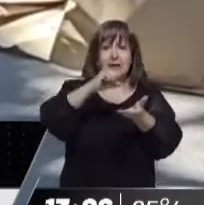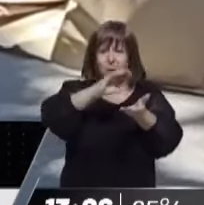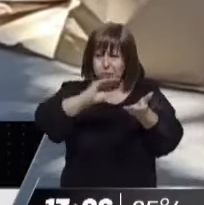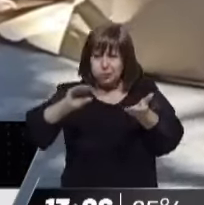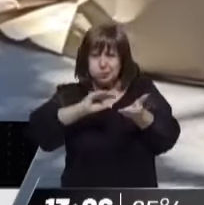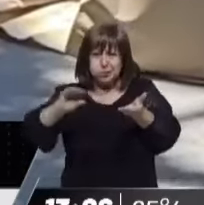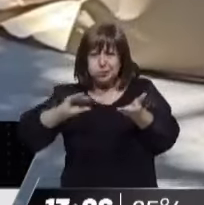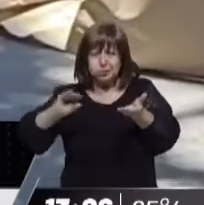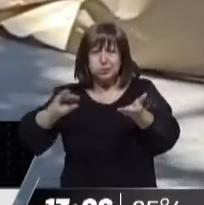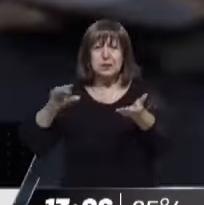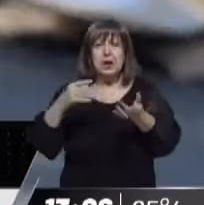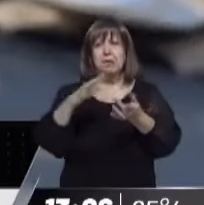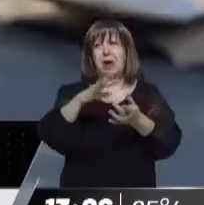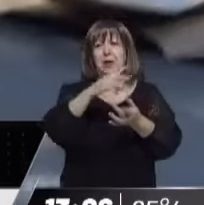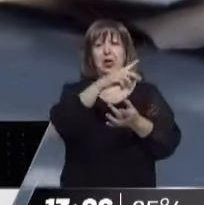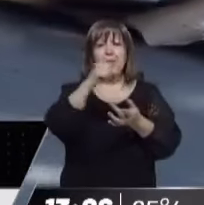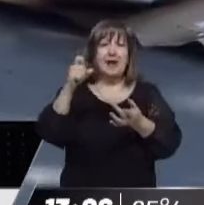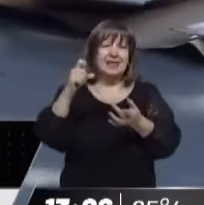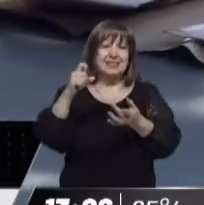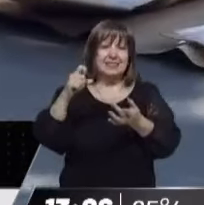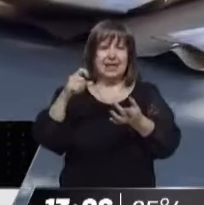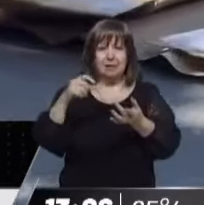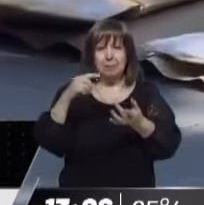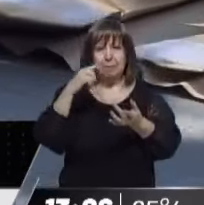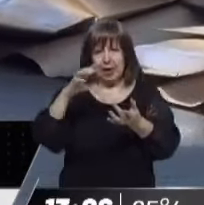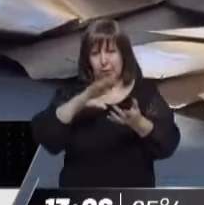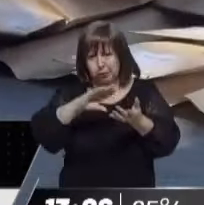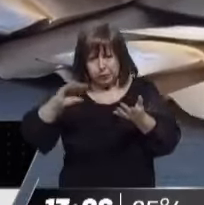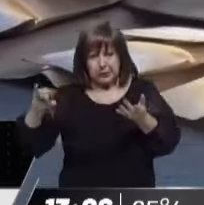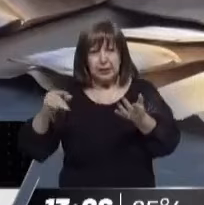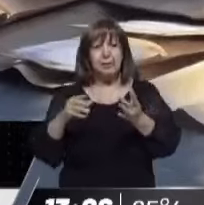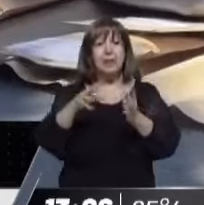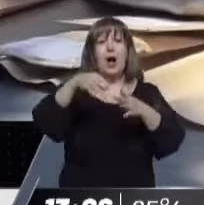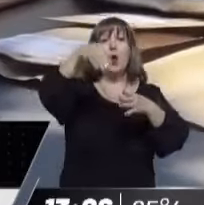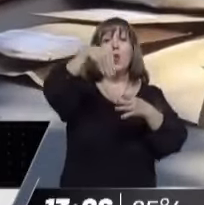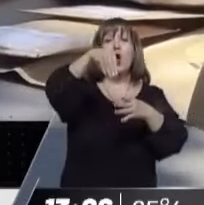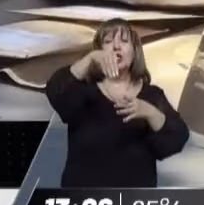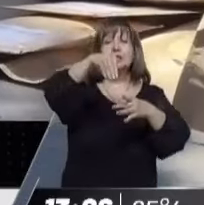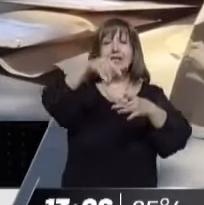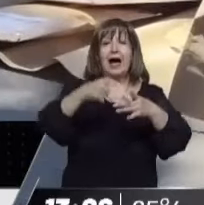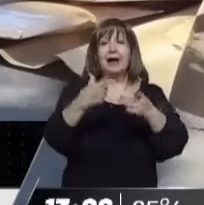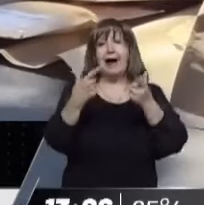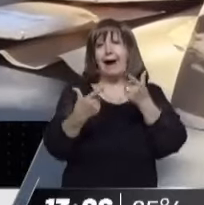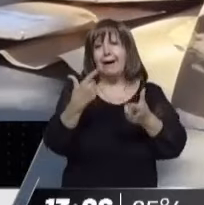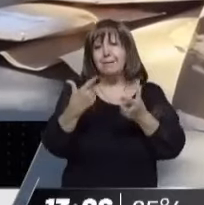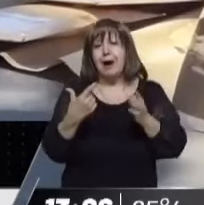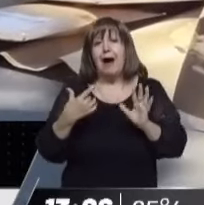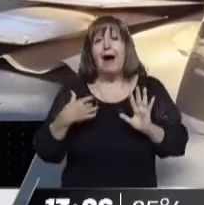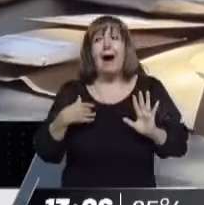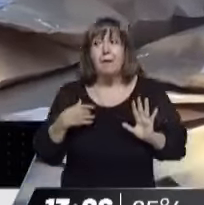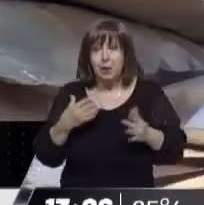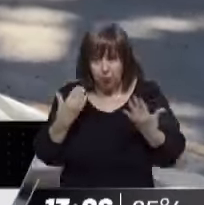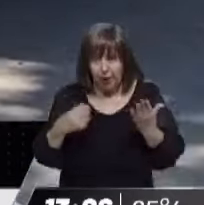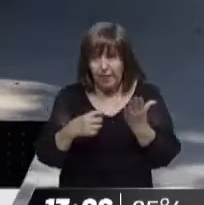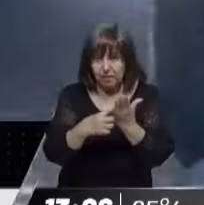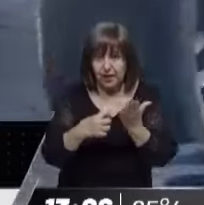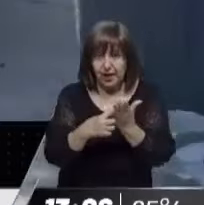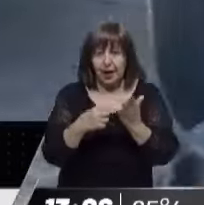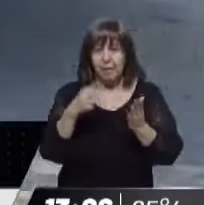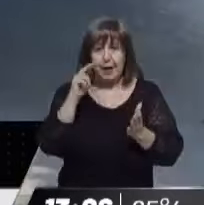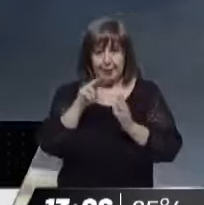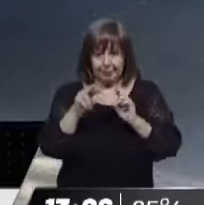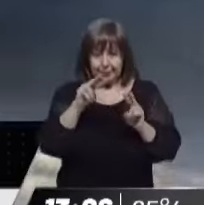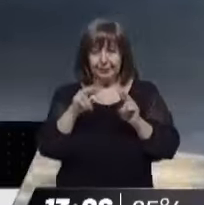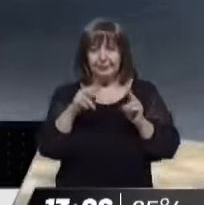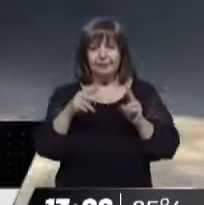y seguramente en estas bolsas deben estar y parte de las armas, vamos a ver si después nos aclara un fiscal. Claro, y las